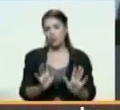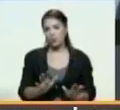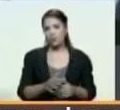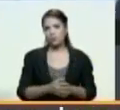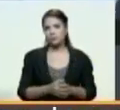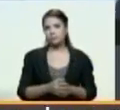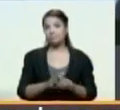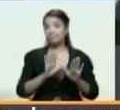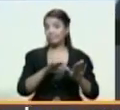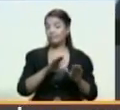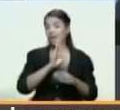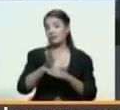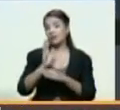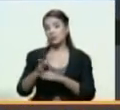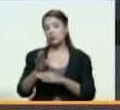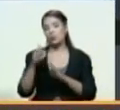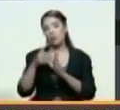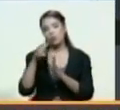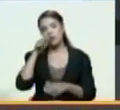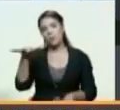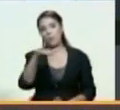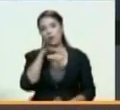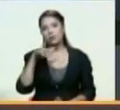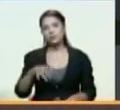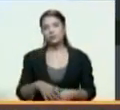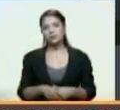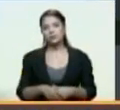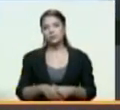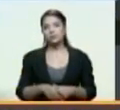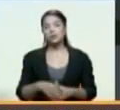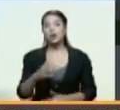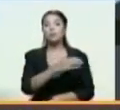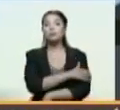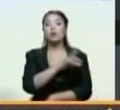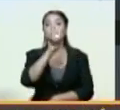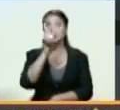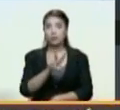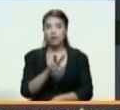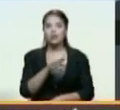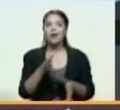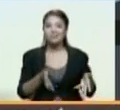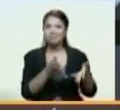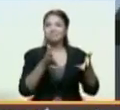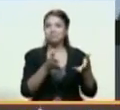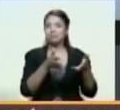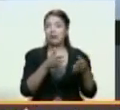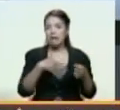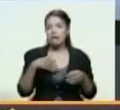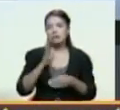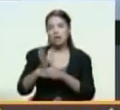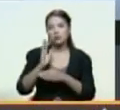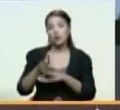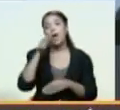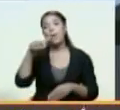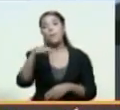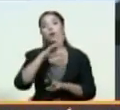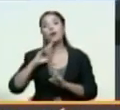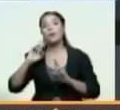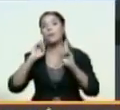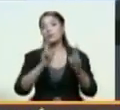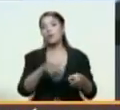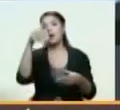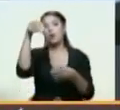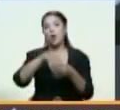está a favor de sanciones contra su pueblo. En la oposición venezolana que procuraron estas sanciones. Y el pueblo venezolano le responderá con el